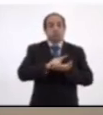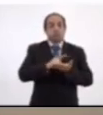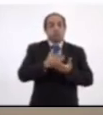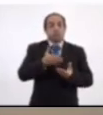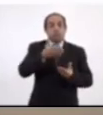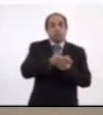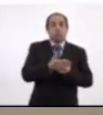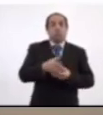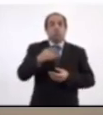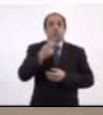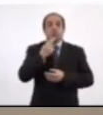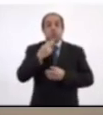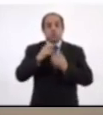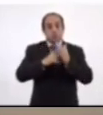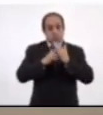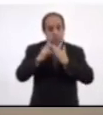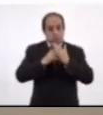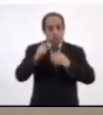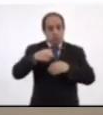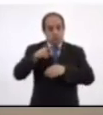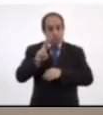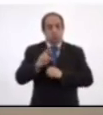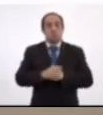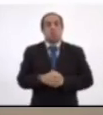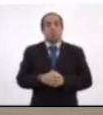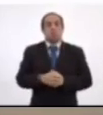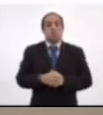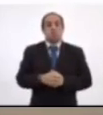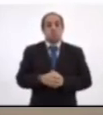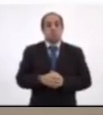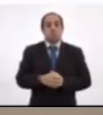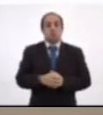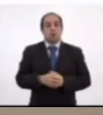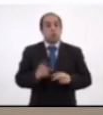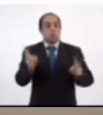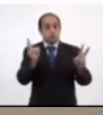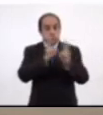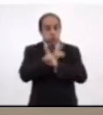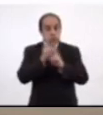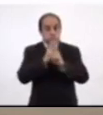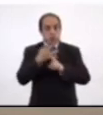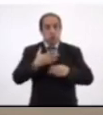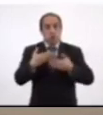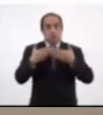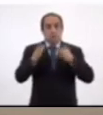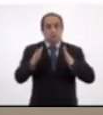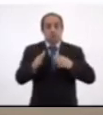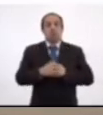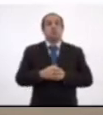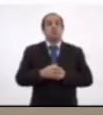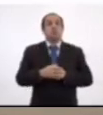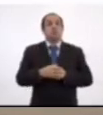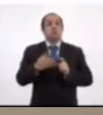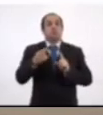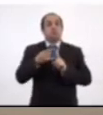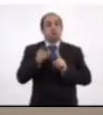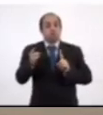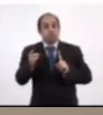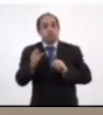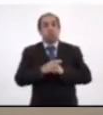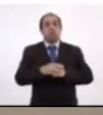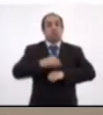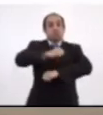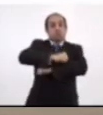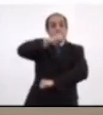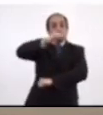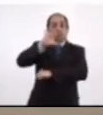para verificación de contactos de posible riesgo con positivos y ventilación, abriendo puertas, ventanas, 40%